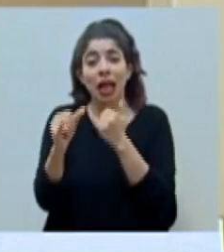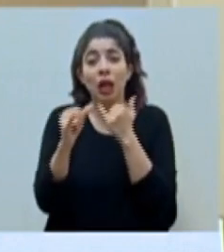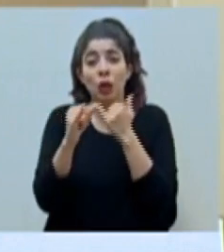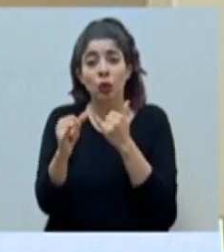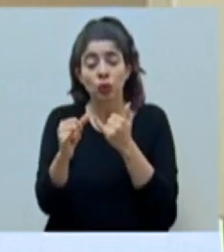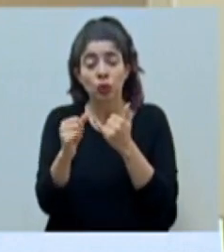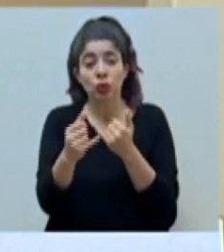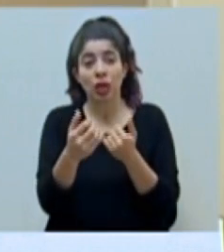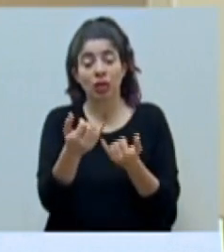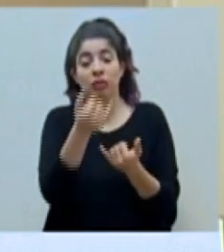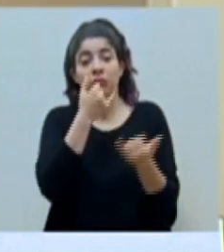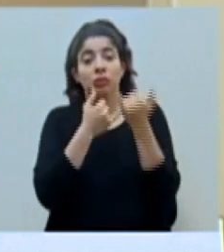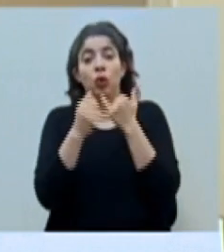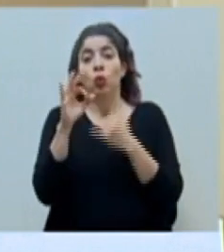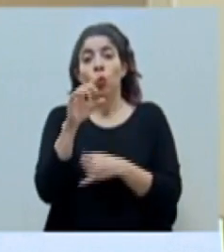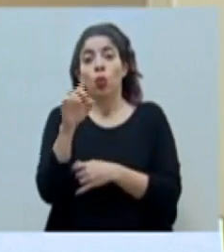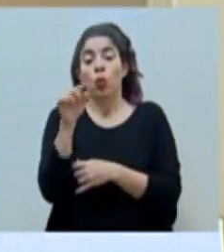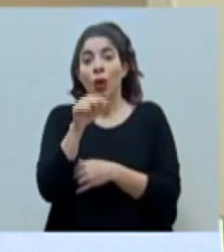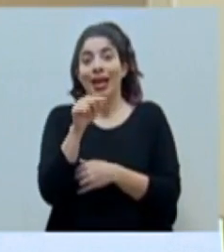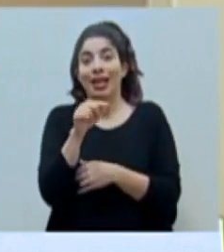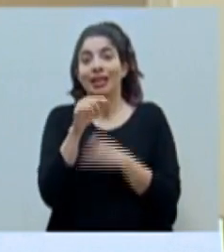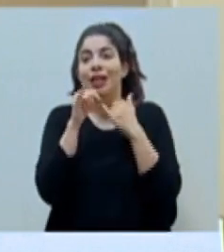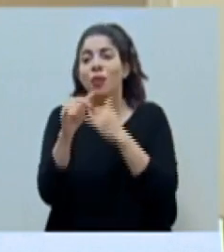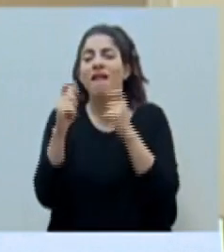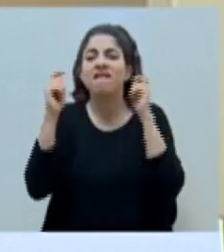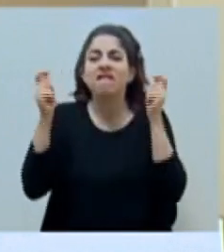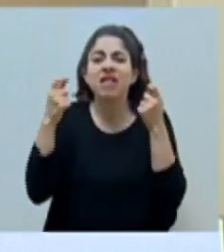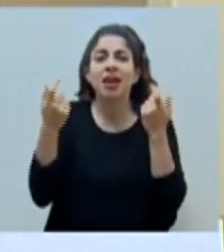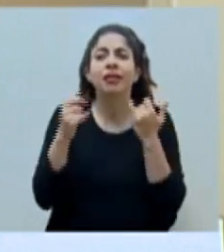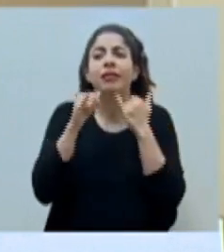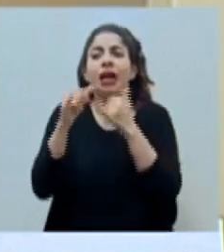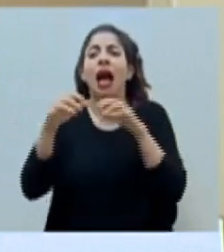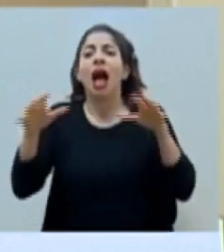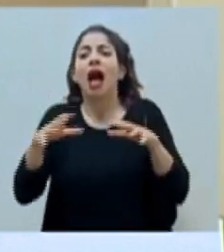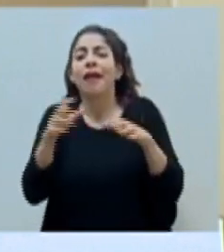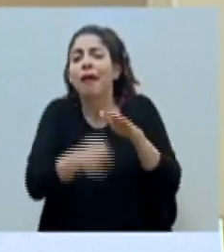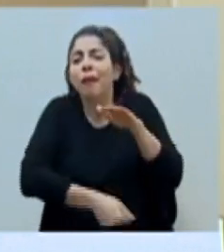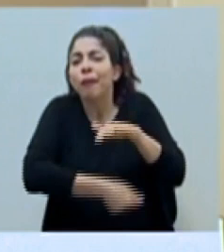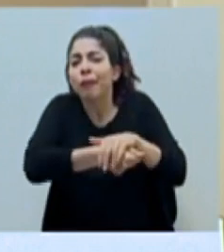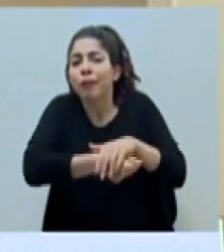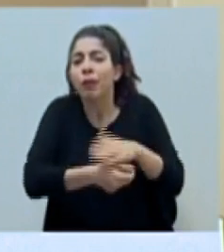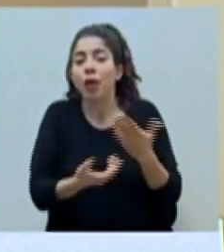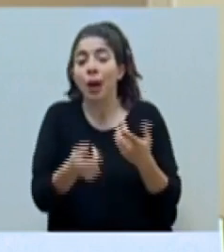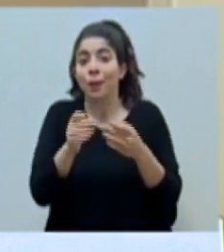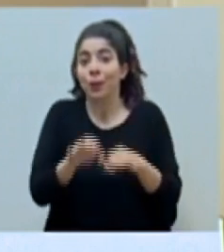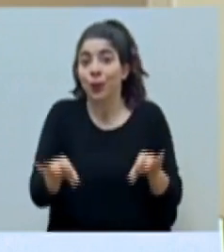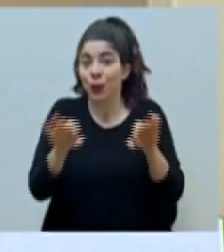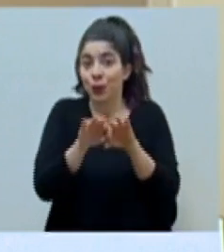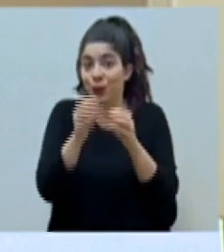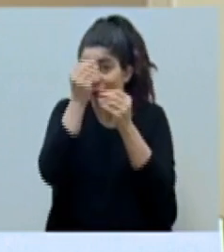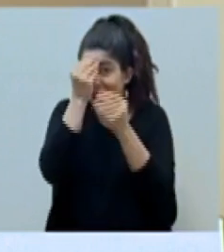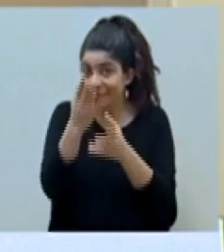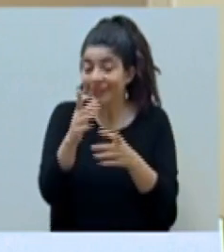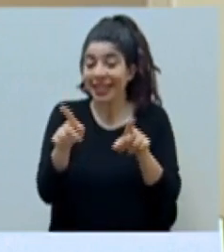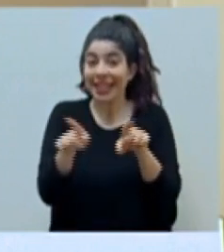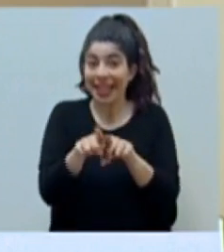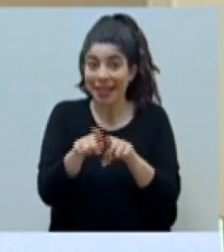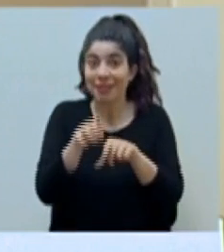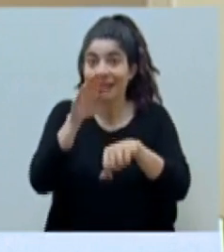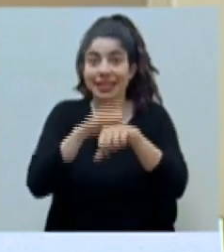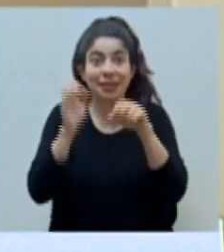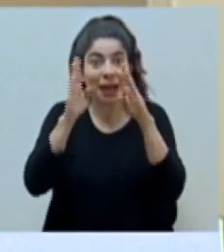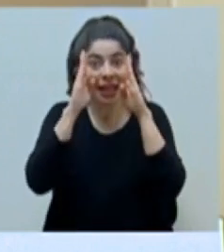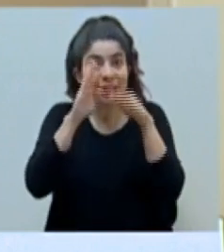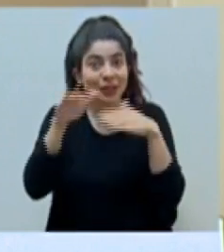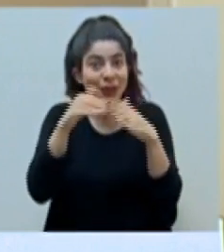reciben en el sistema de emergencia 911 de fiestas, de actividades clandestinas. Valga la oportunidad para también llamar la